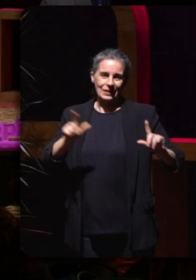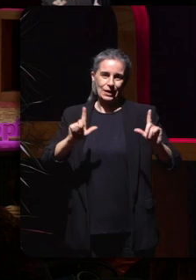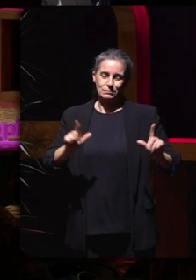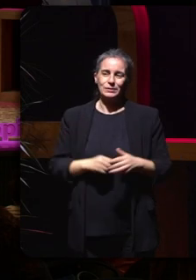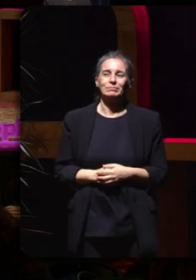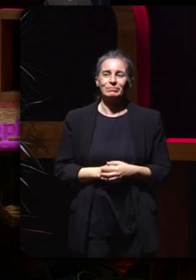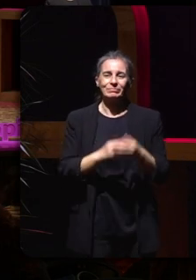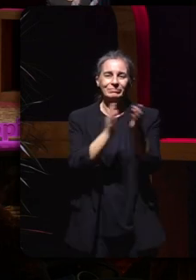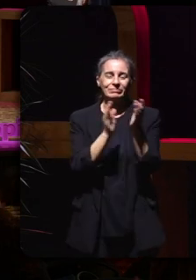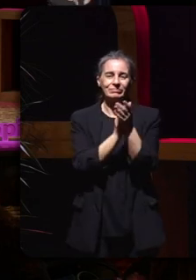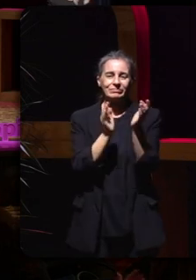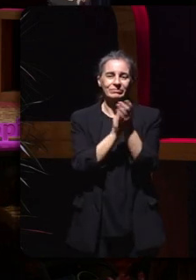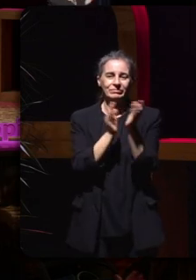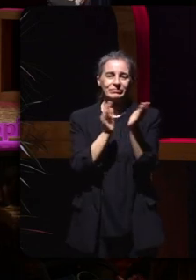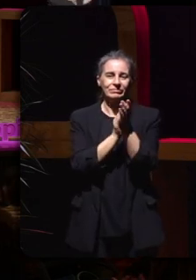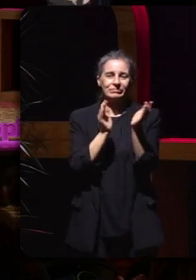contenta